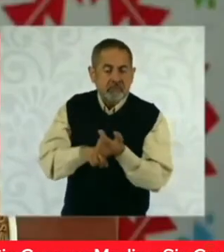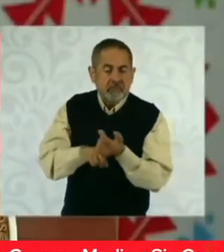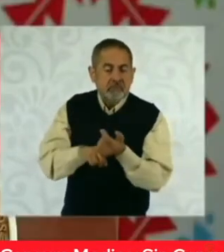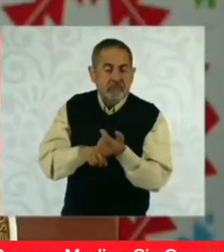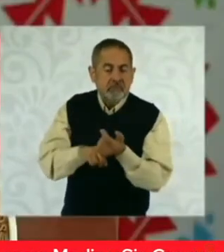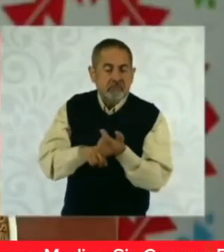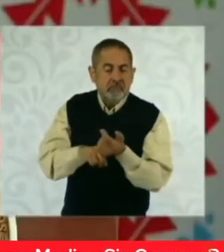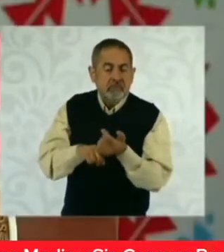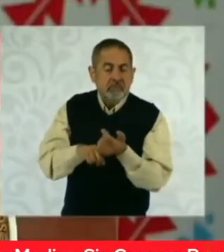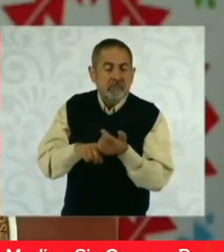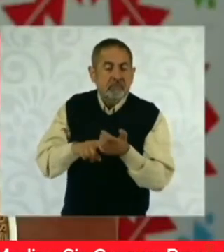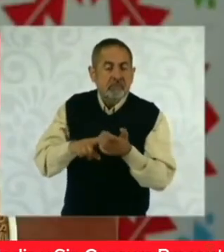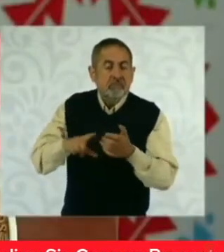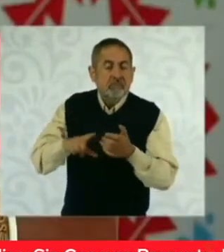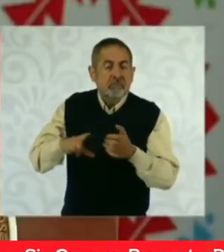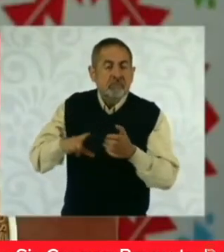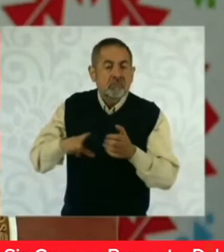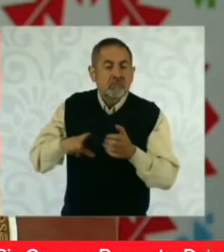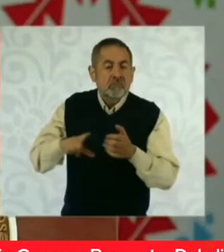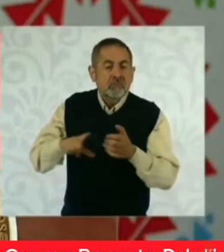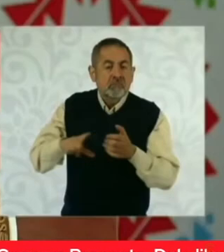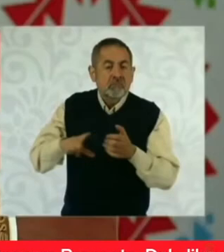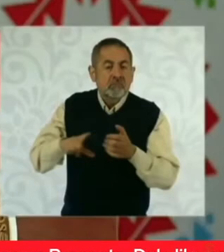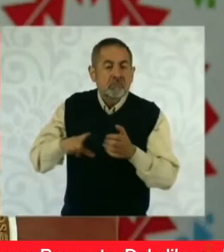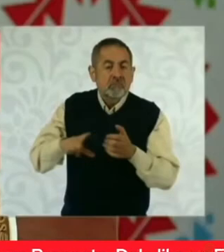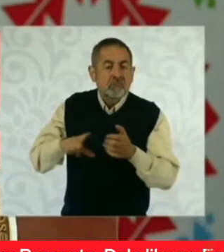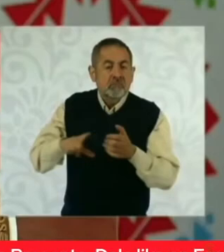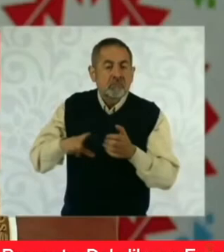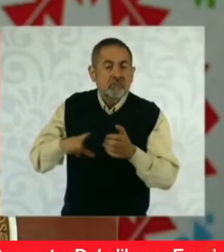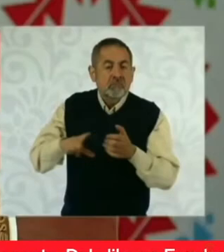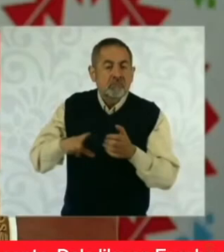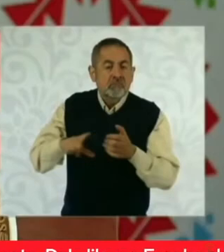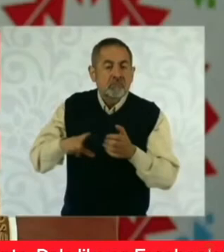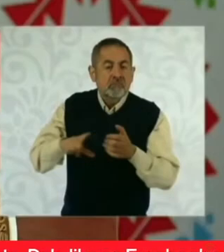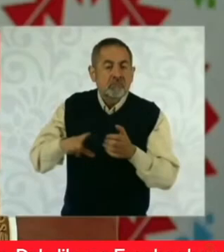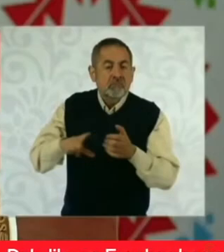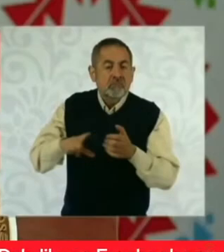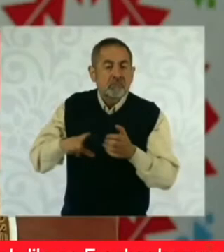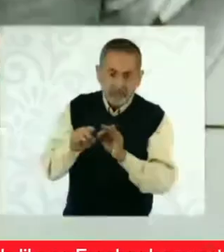toma la decisión cuando empiezan a subir la voz.